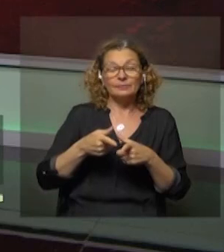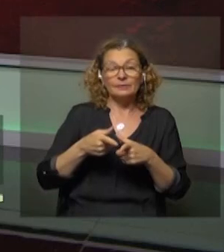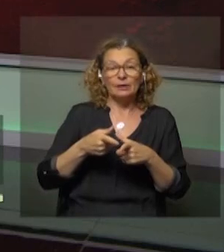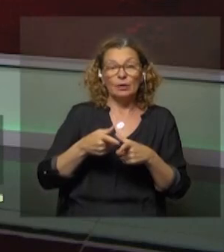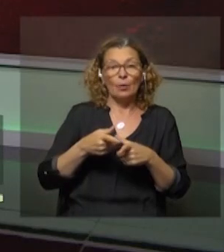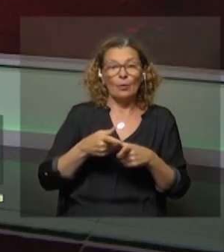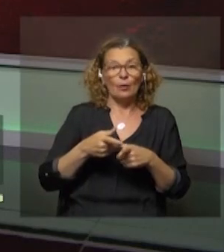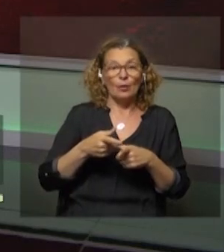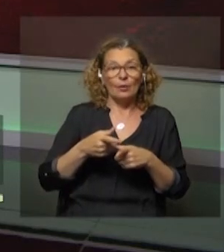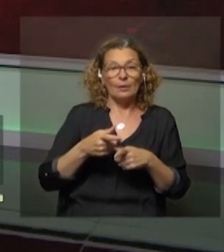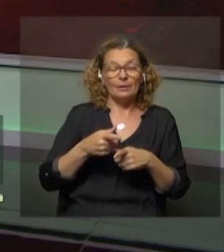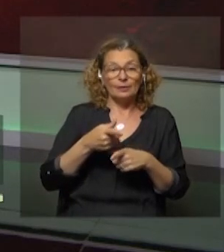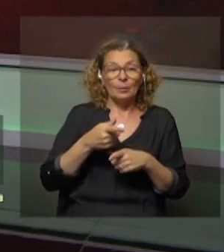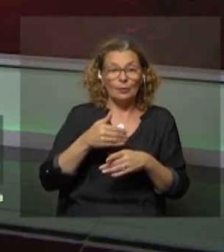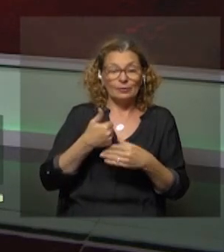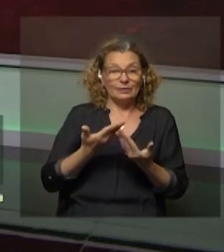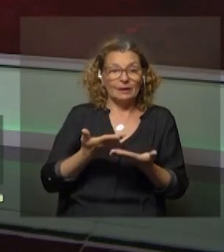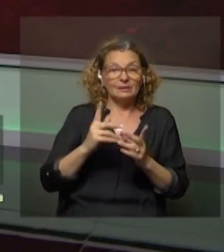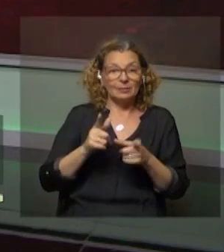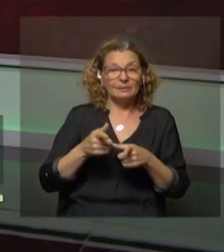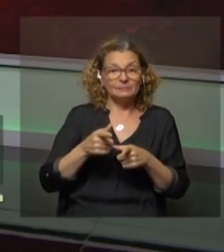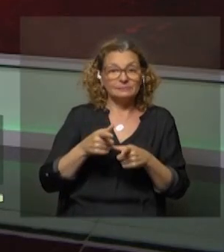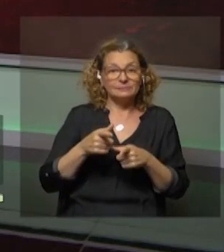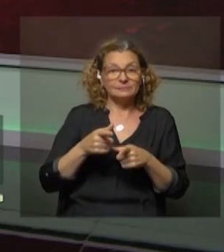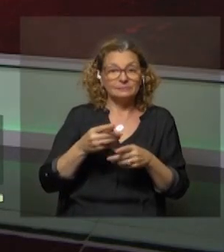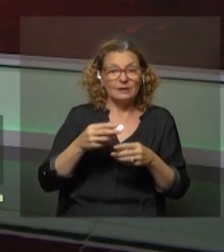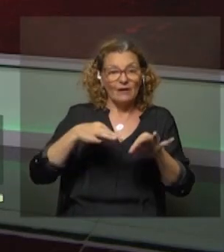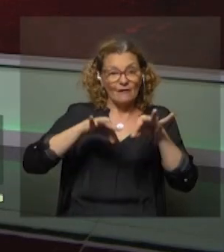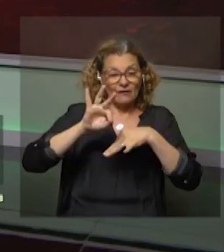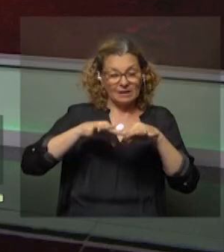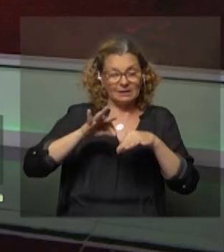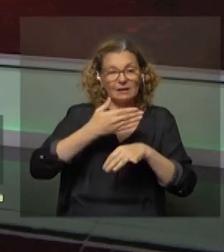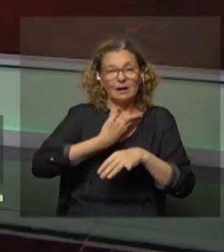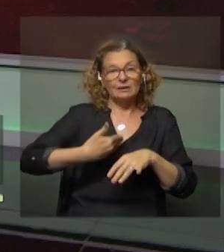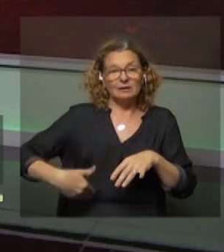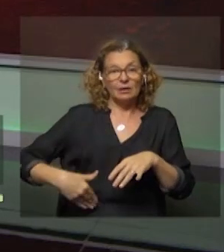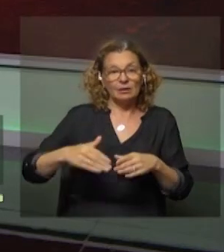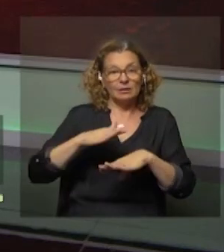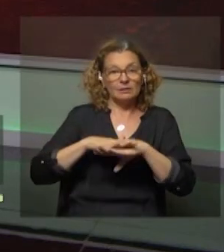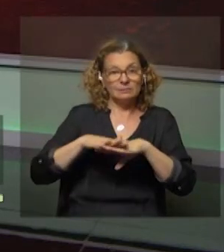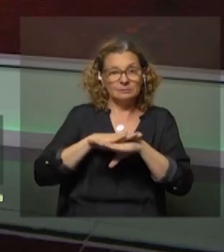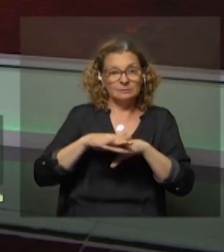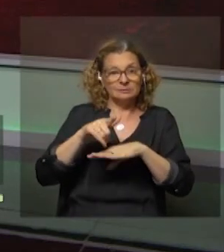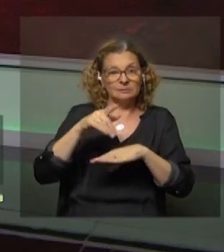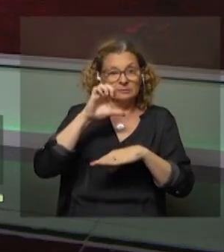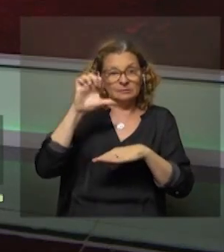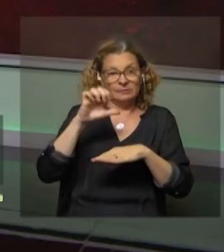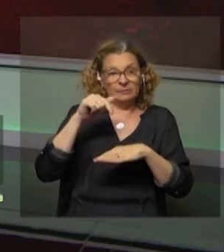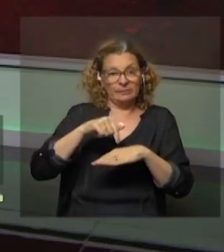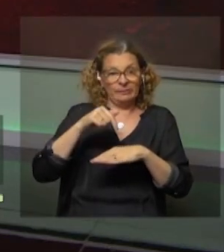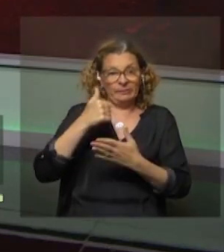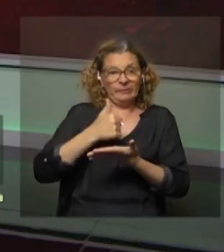unipersonal ofrece en realidad como unipersonal también ventas al estado y es la base de esta empresa que hoy